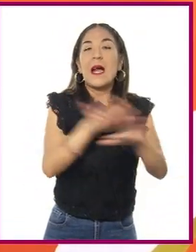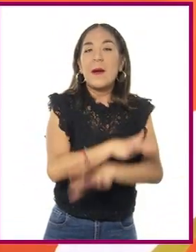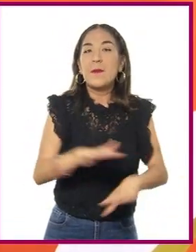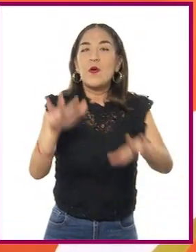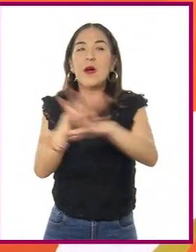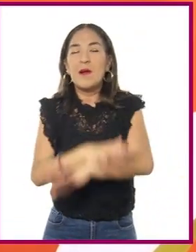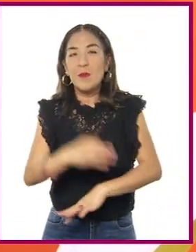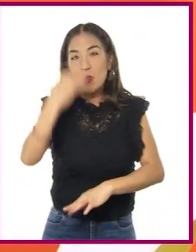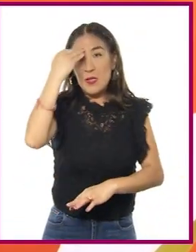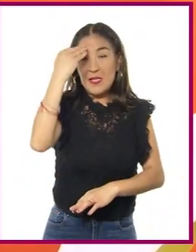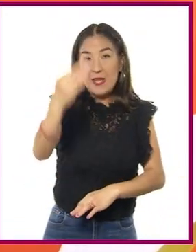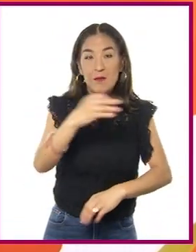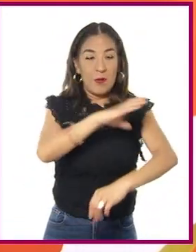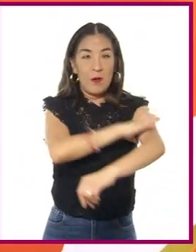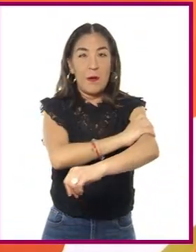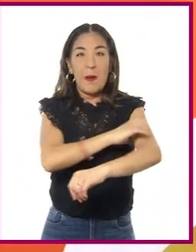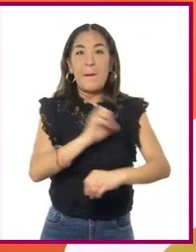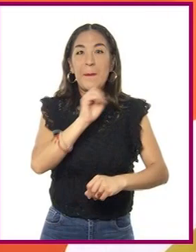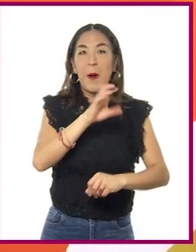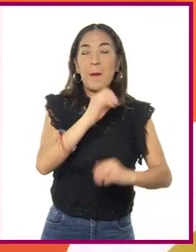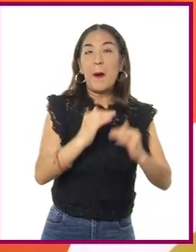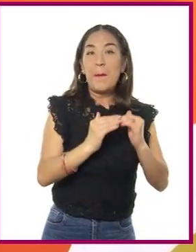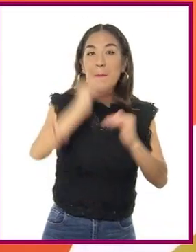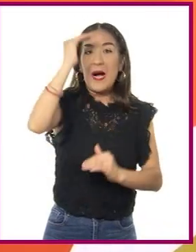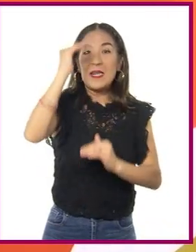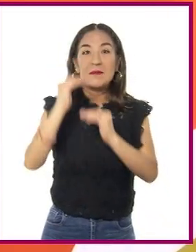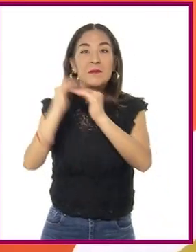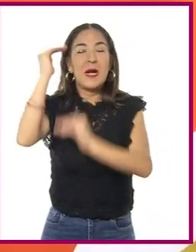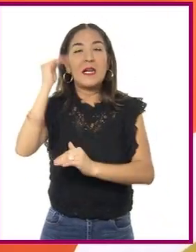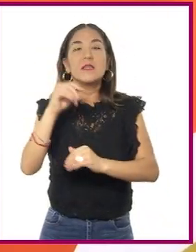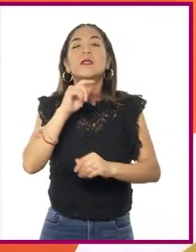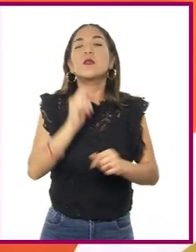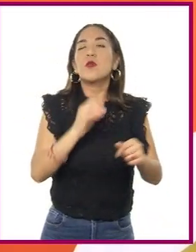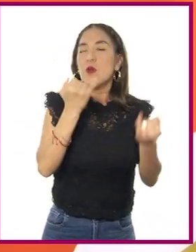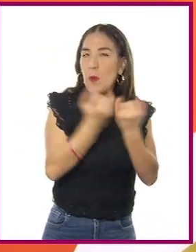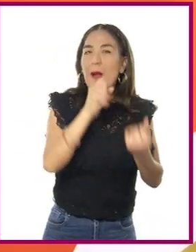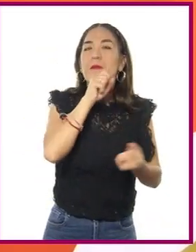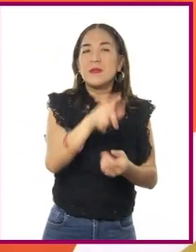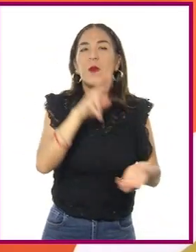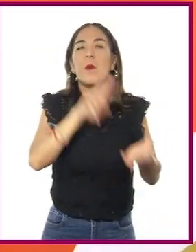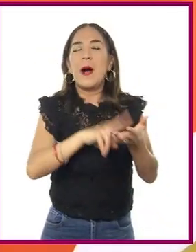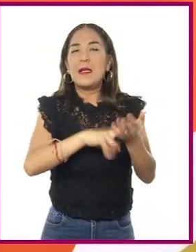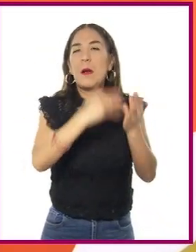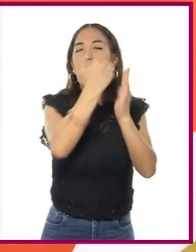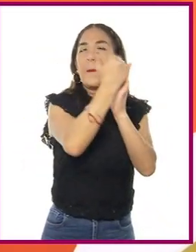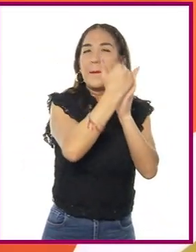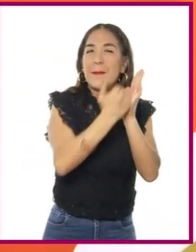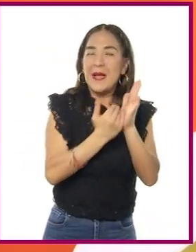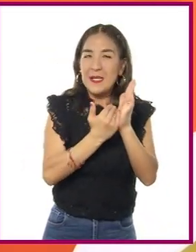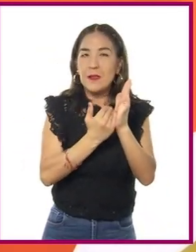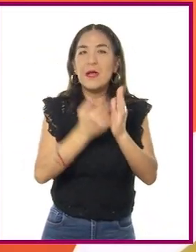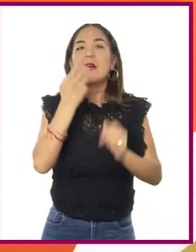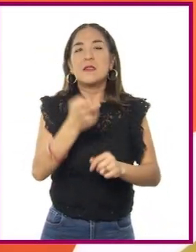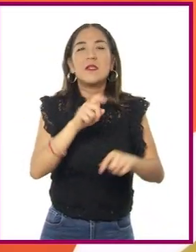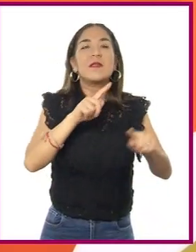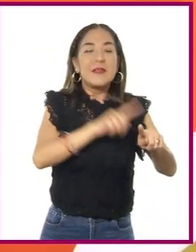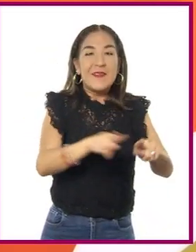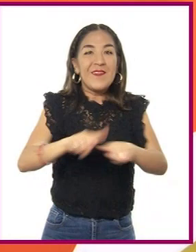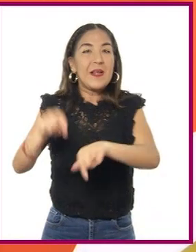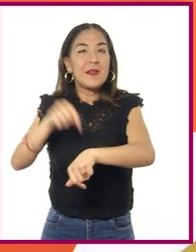aumenta la presión, los valores máximos y mínimos, así como la variación en distintos momentos del día.